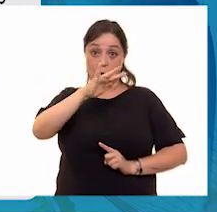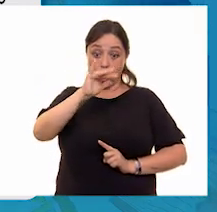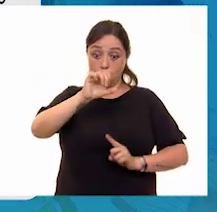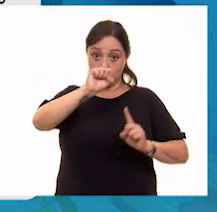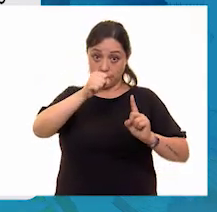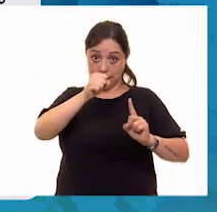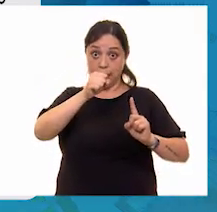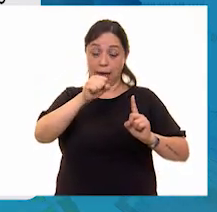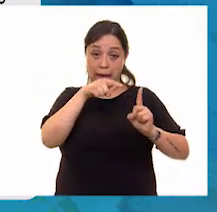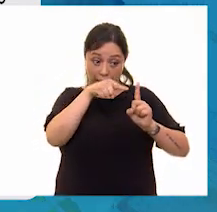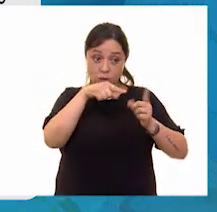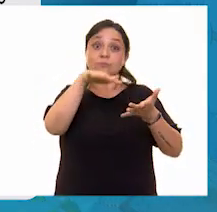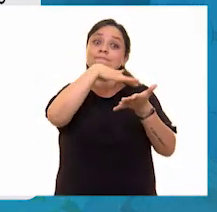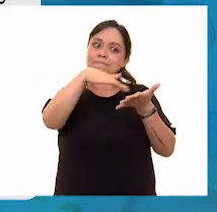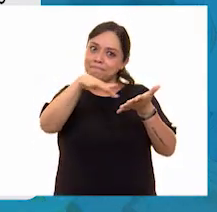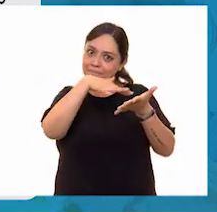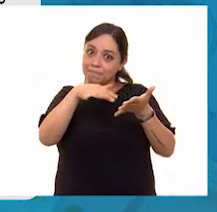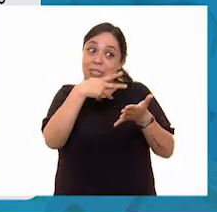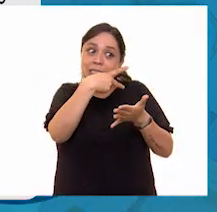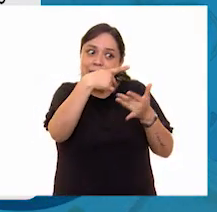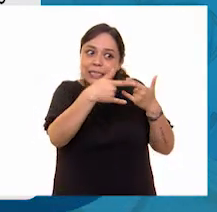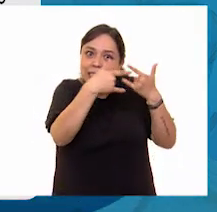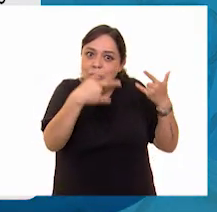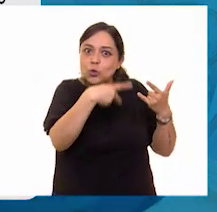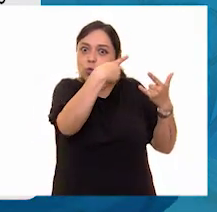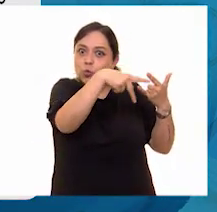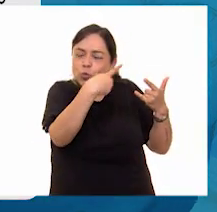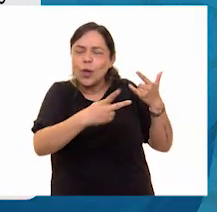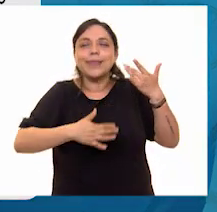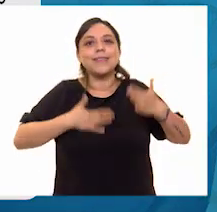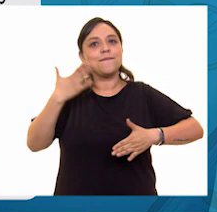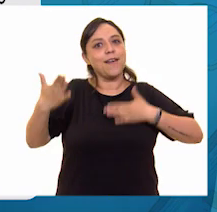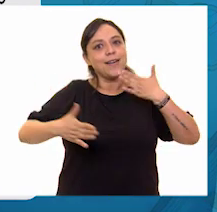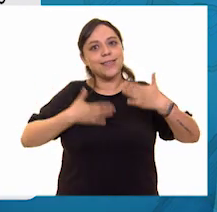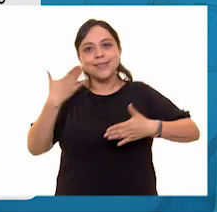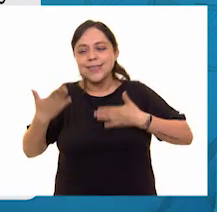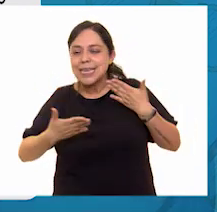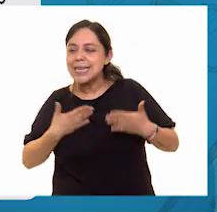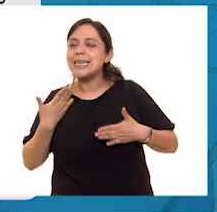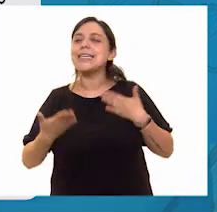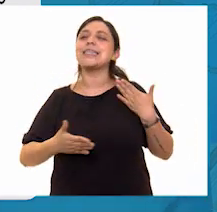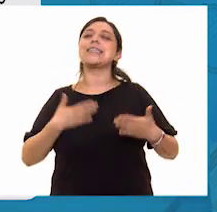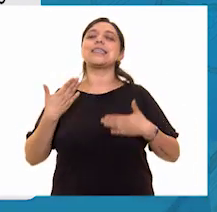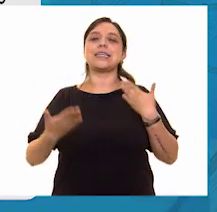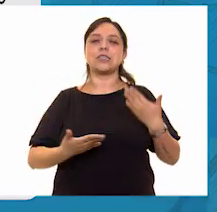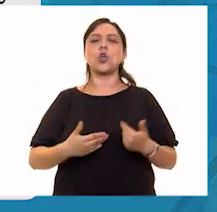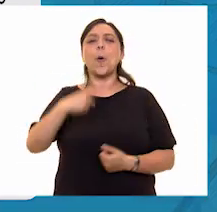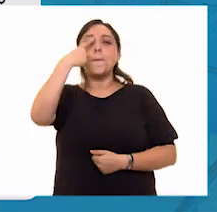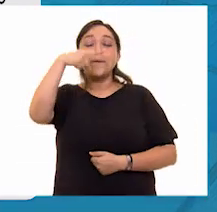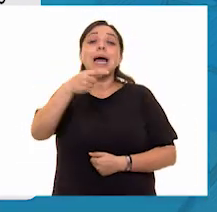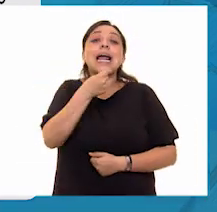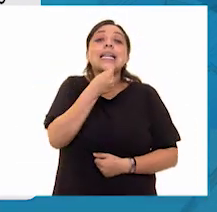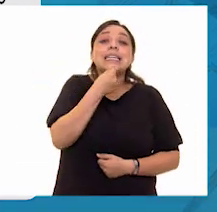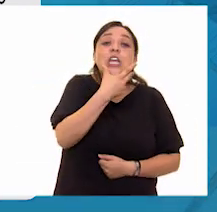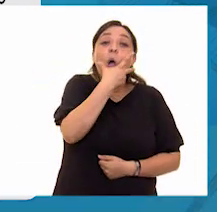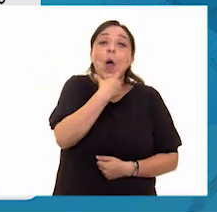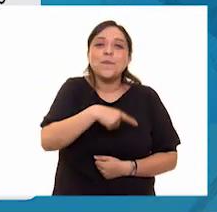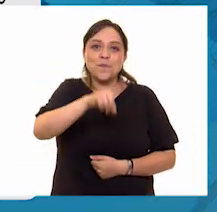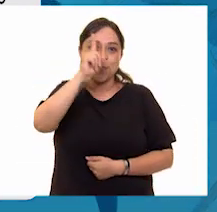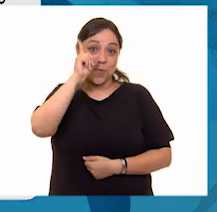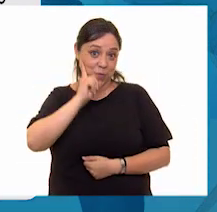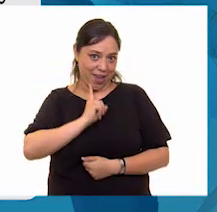sus historias son muy divertidas. Son historias especialmente escritas para niñas y niños.